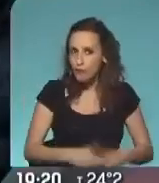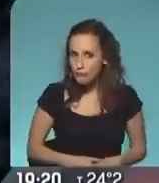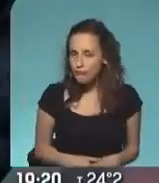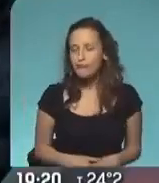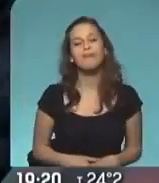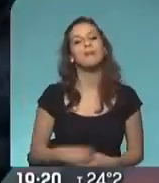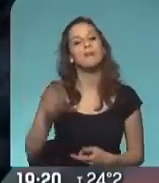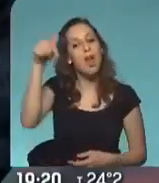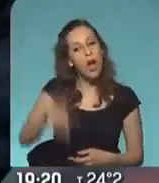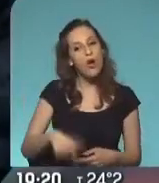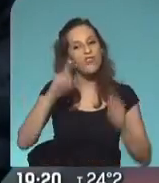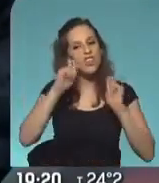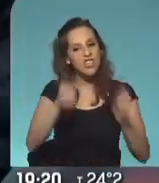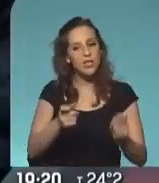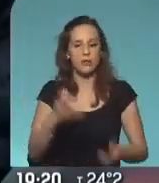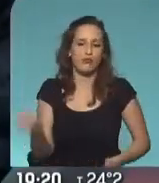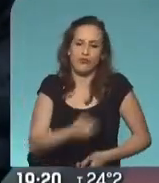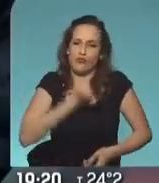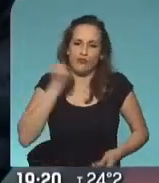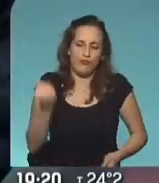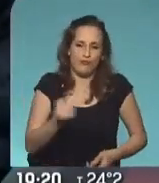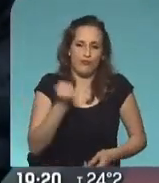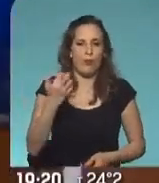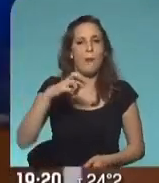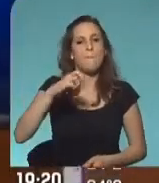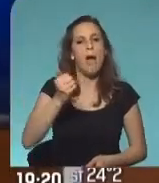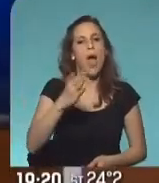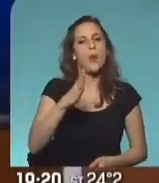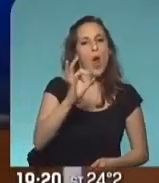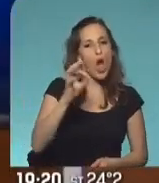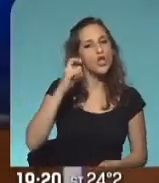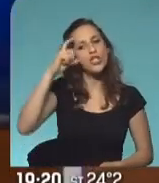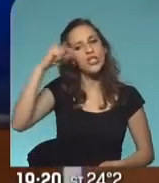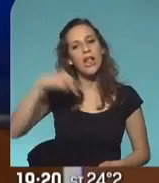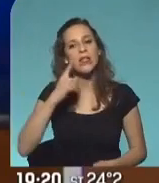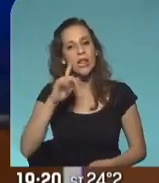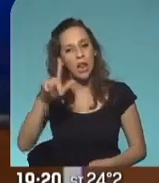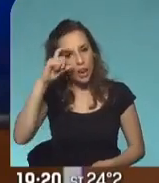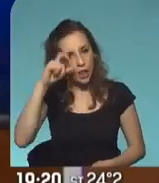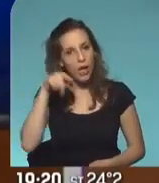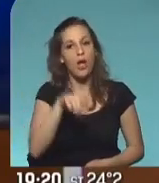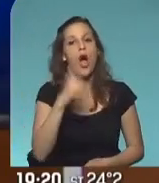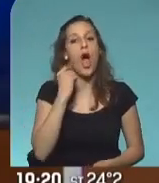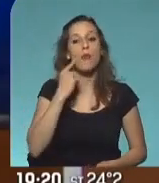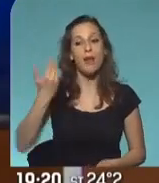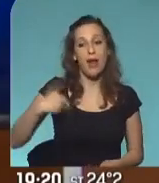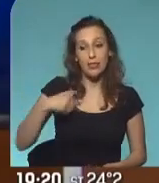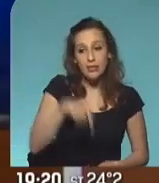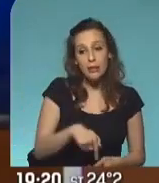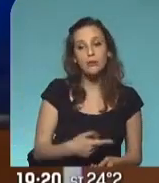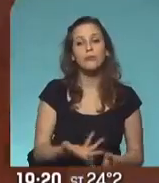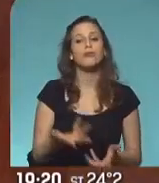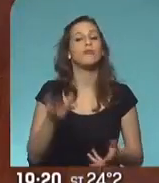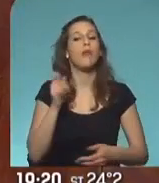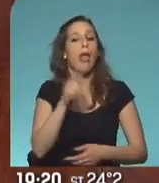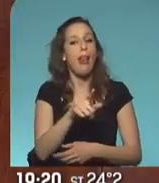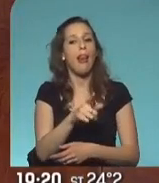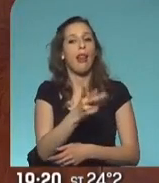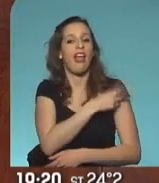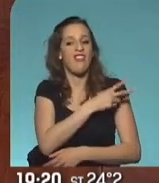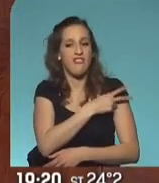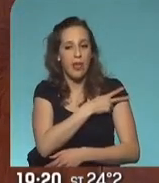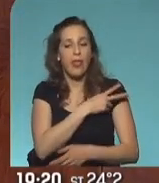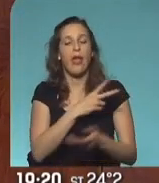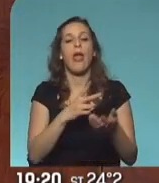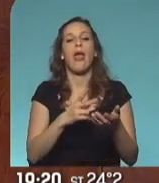Tenemos ahora una visita realmente de lujo porque es Pablo Gentile, es argentino, está radicado en España, es nada más y nada menos que el jefe de gabinete de Pablo Iglesias, el jefe de